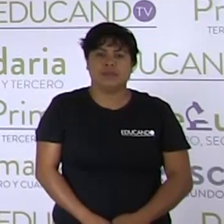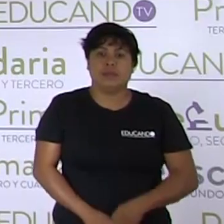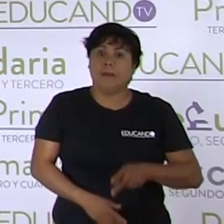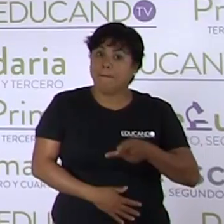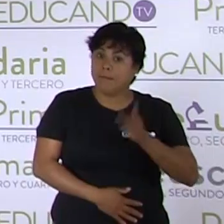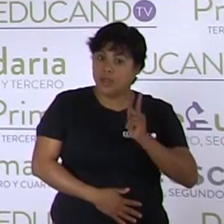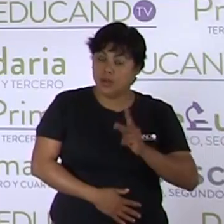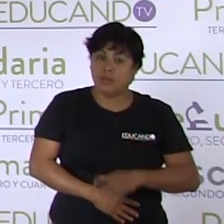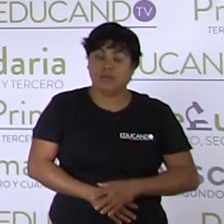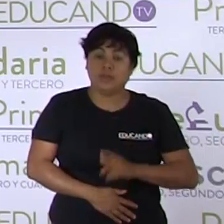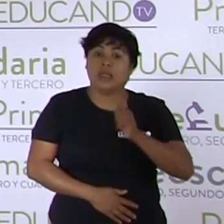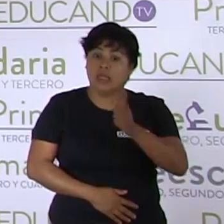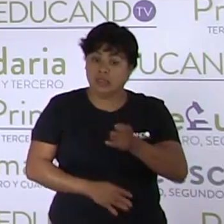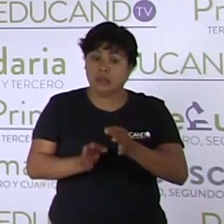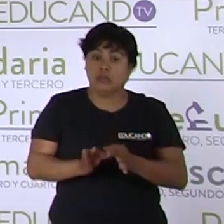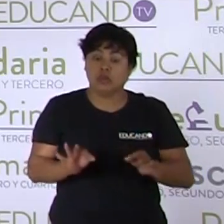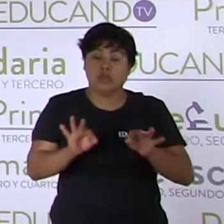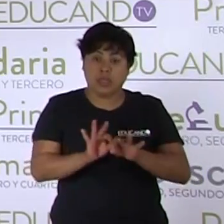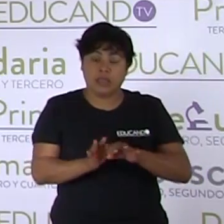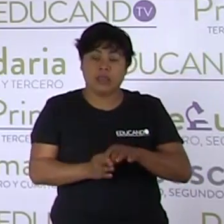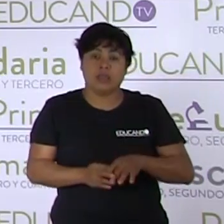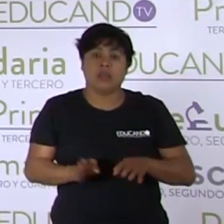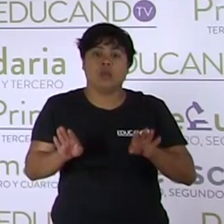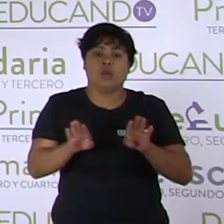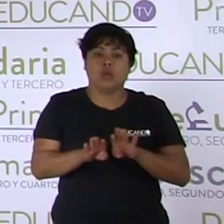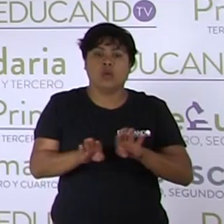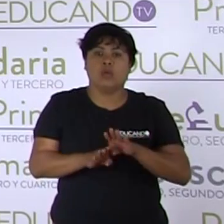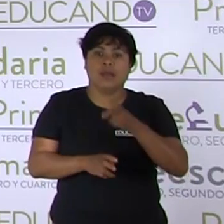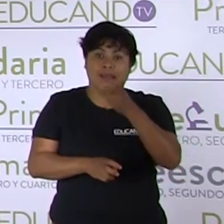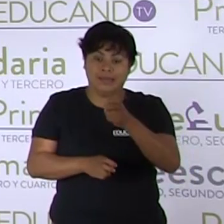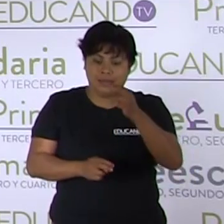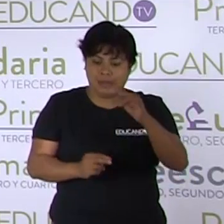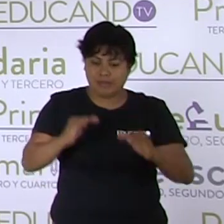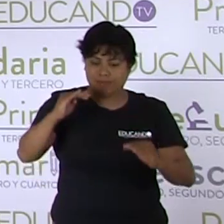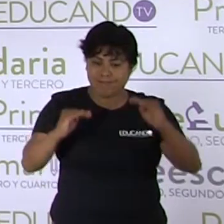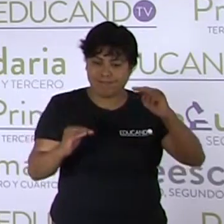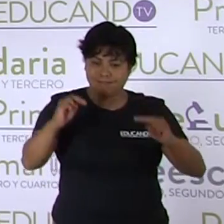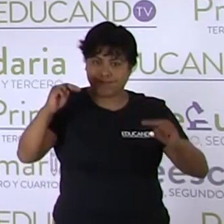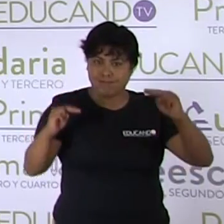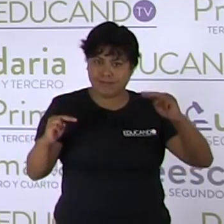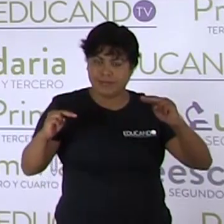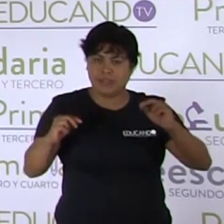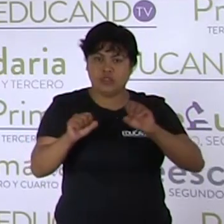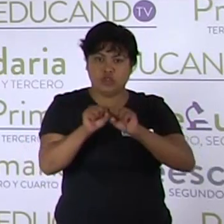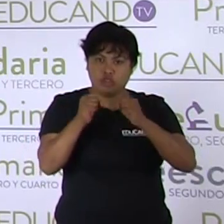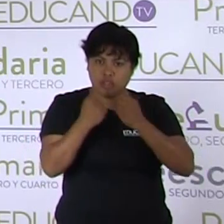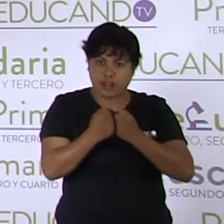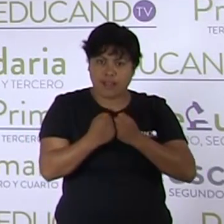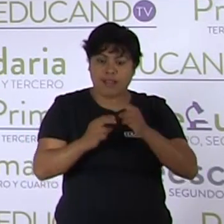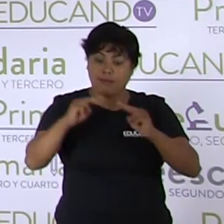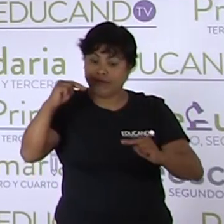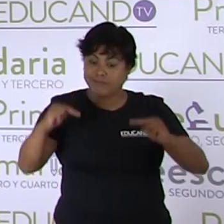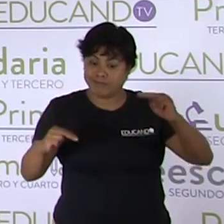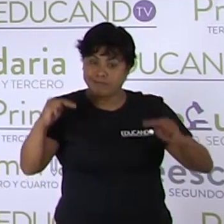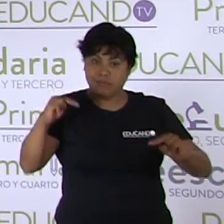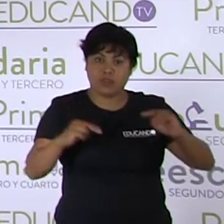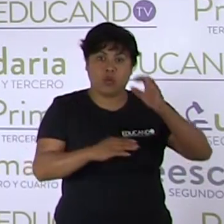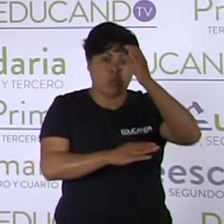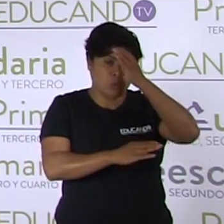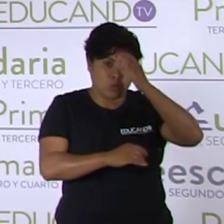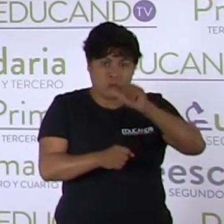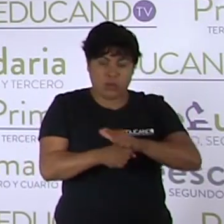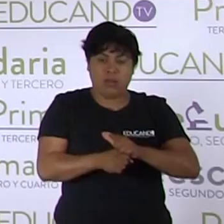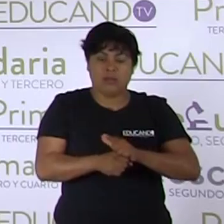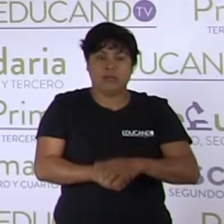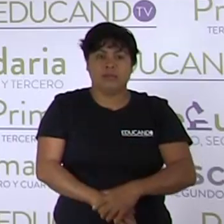Pero importa mucho cómo esas variantes sociales, esas variantes culturales,